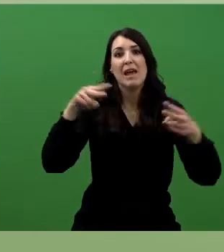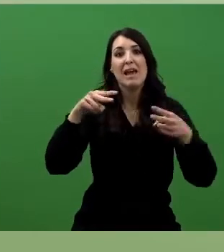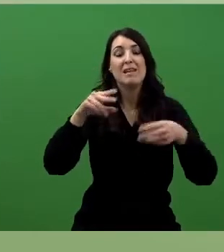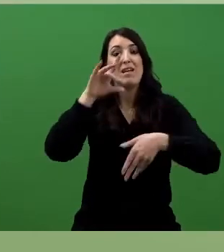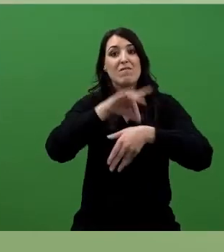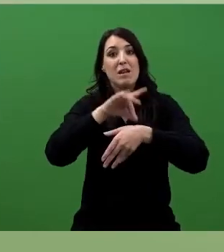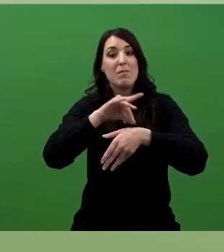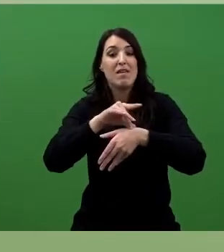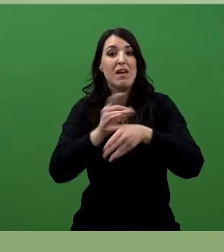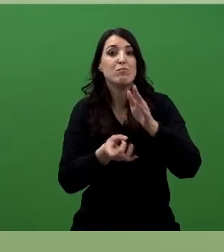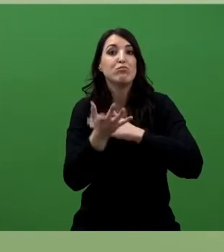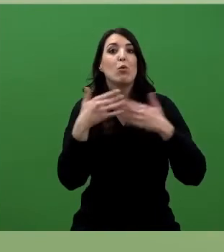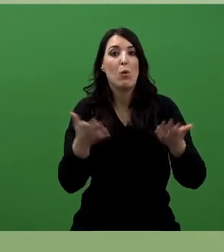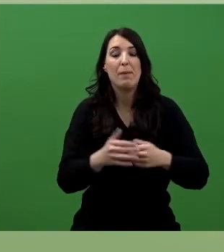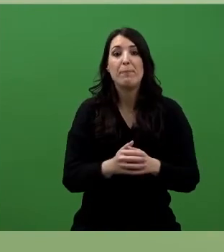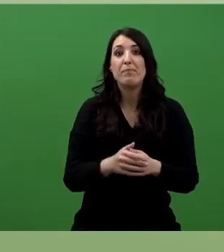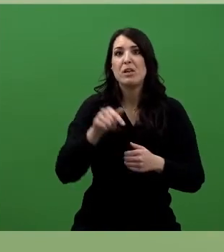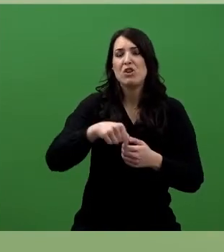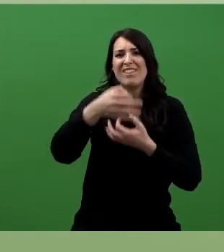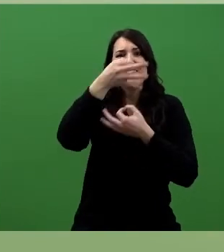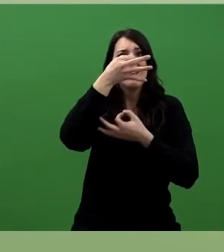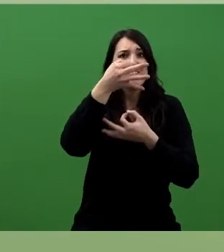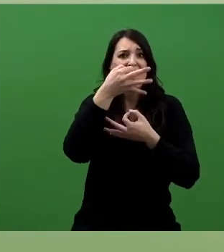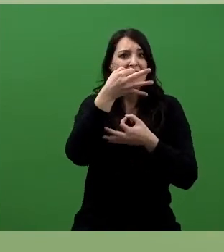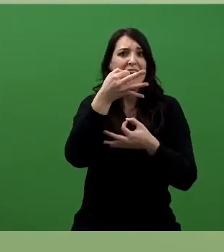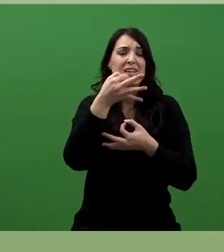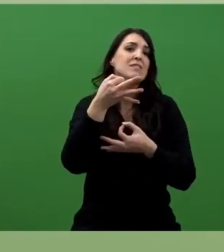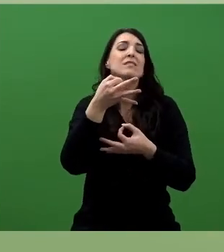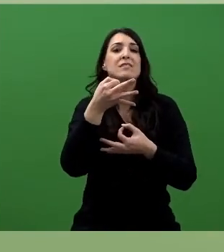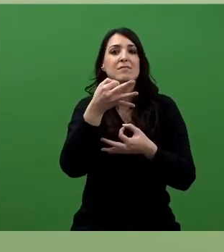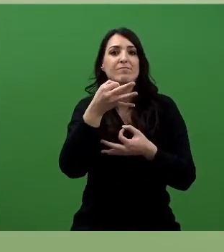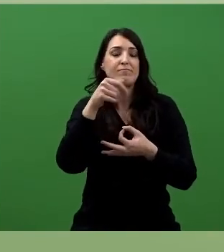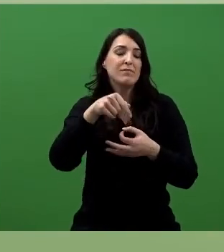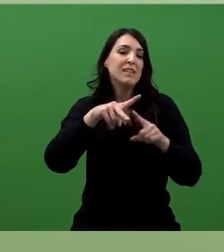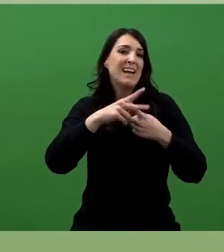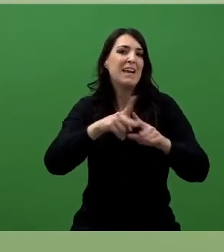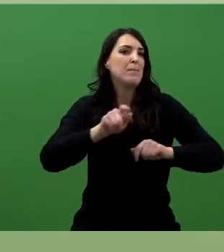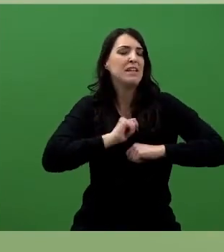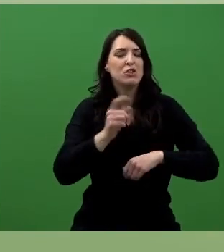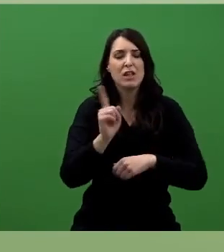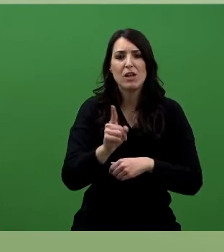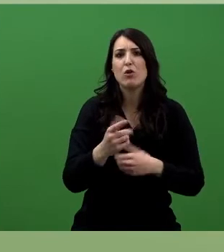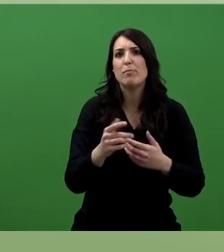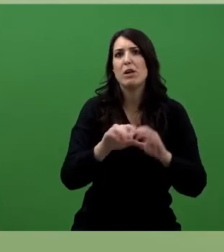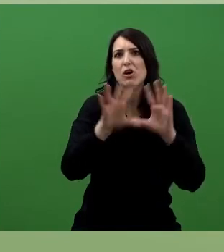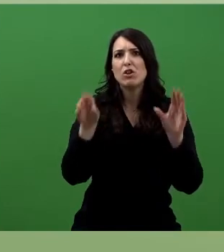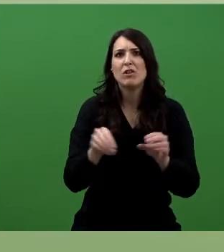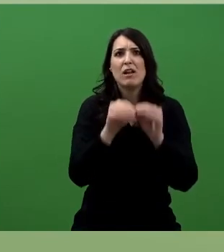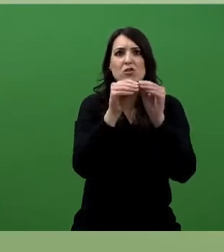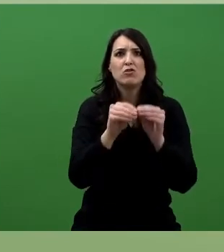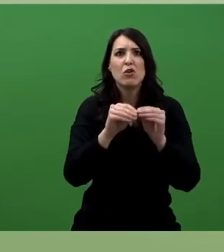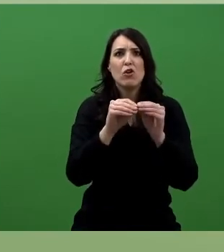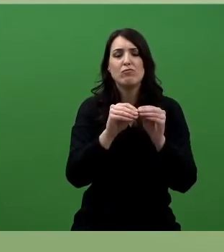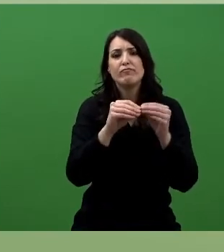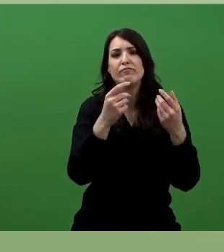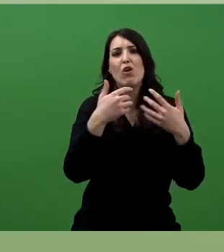enfermedad. No voy a entrar en los detalles de lo que provee la herramienta, pero obviamente son muchas funcionalidades distintas